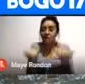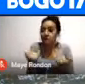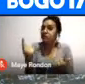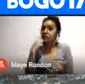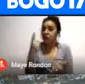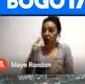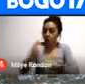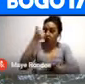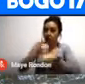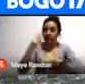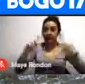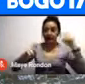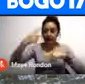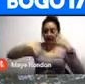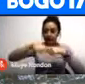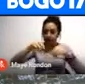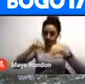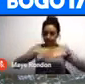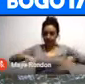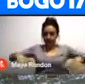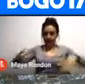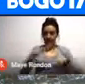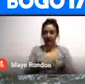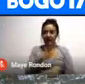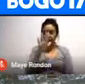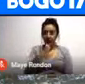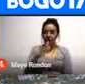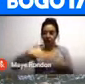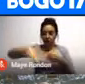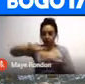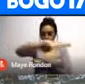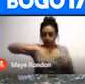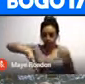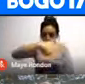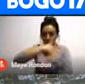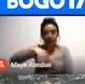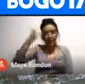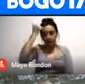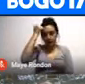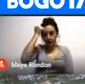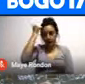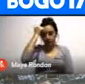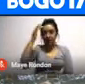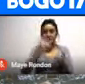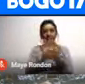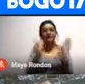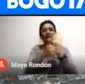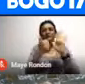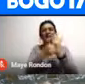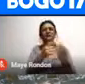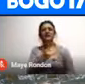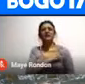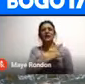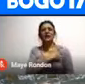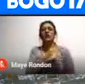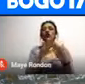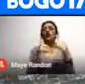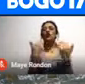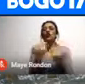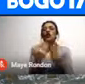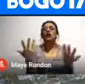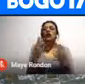subgerente del turismo Del departamento de Cundinamarca Y ha sido docente de cátedra en la Universidad Colegio Mario De